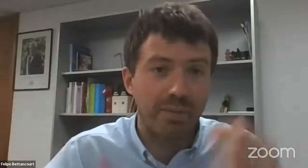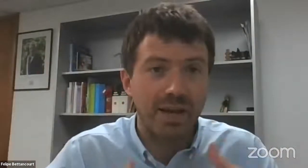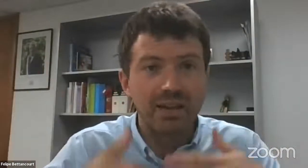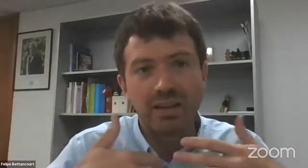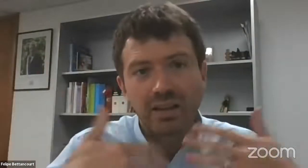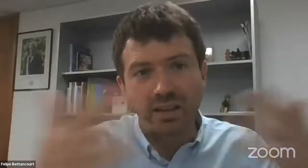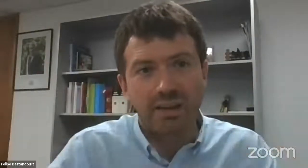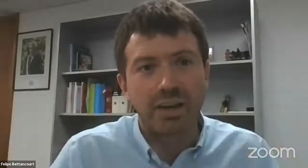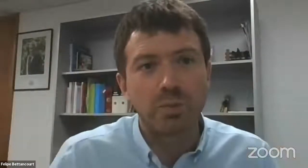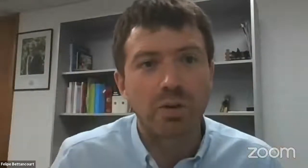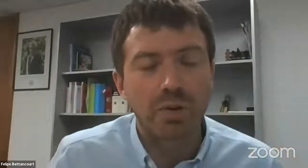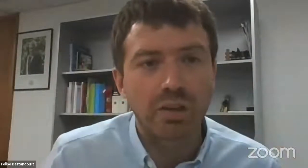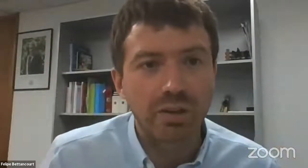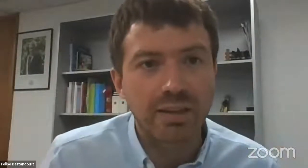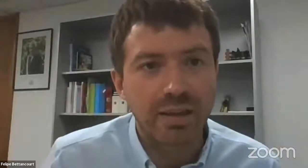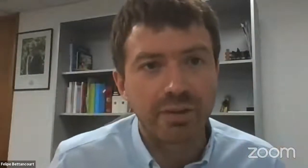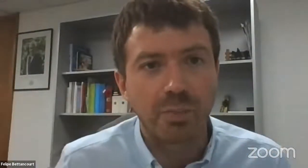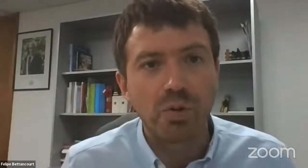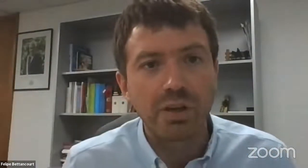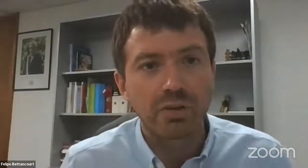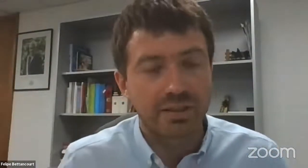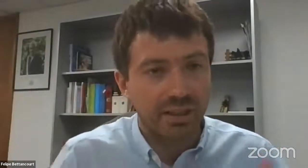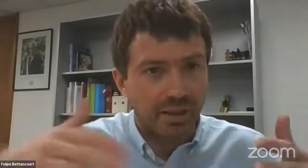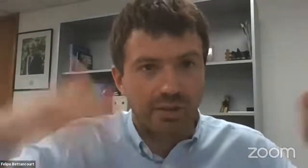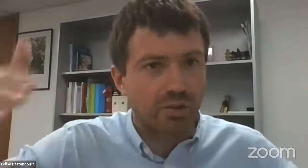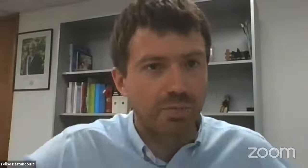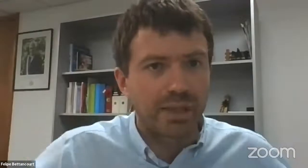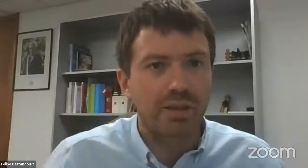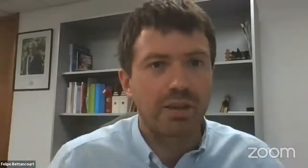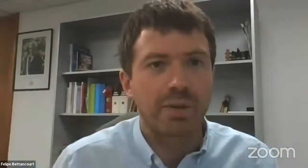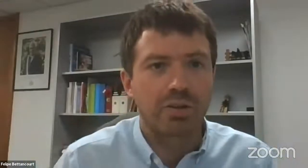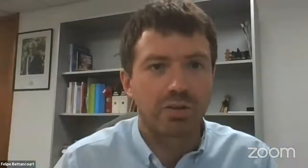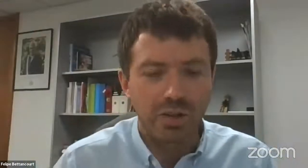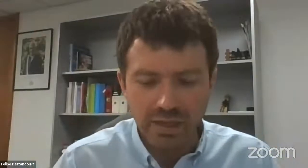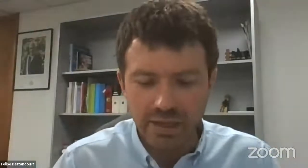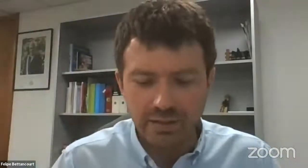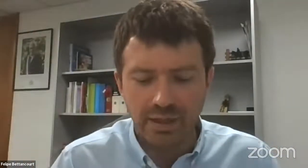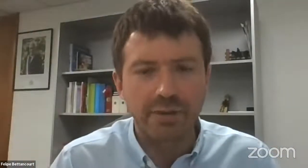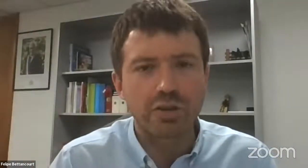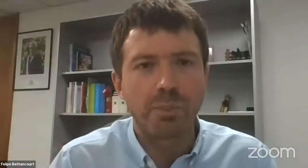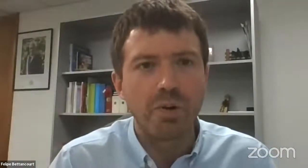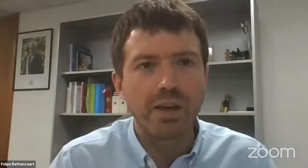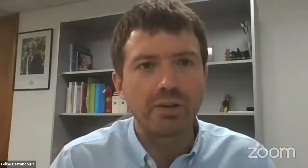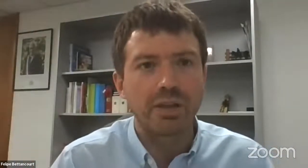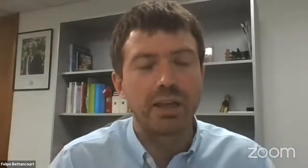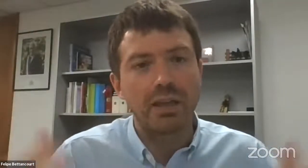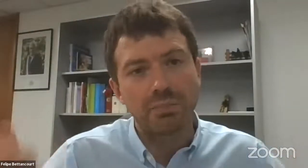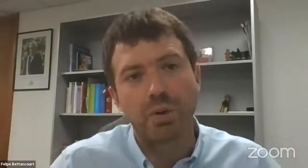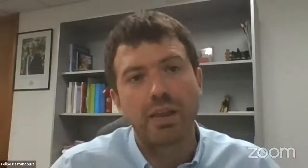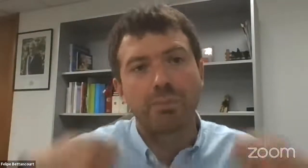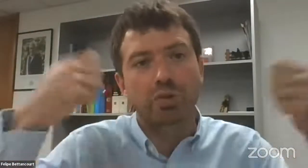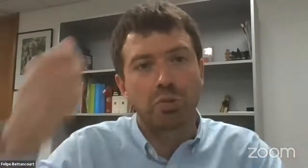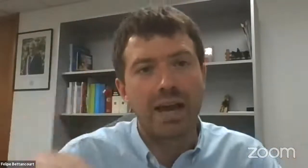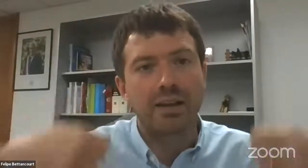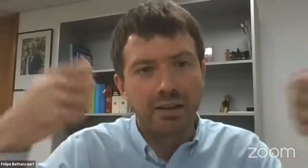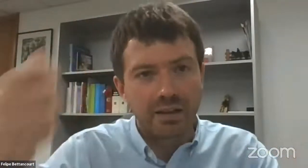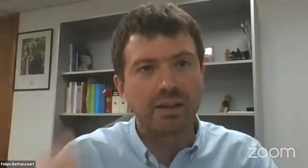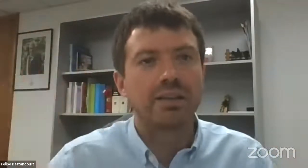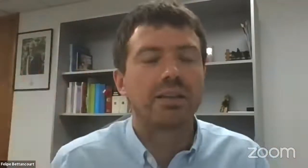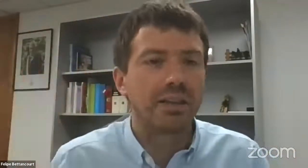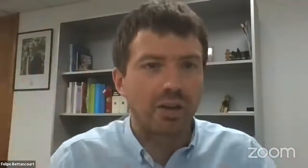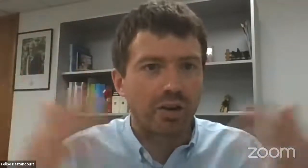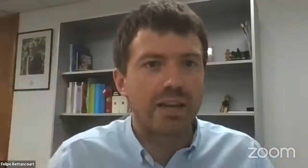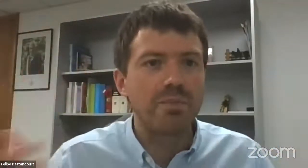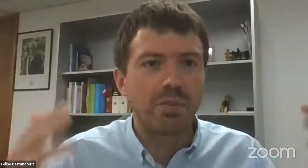por ejemplo tenemos programas que abrimos la convocatoria desafíos públicos existen en otros ministerios también otros servicios públicos y pueden postular